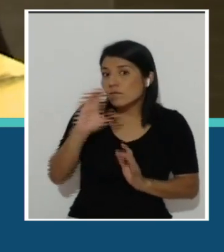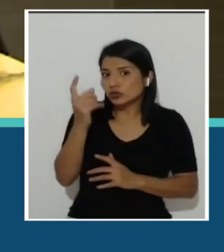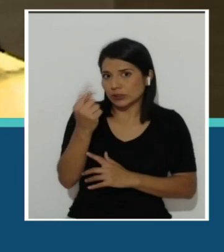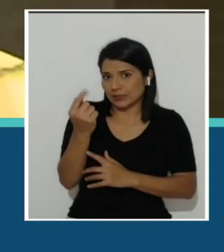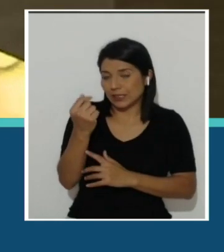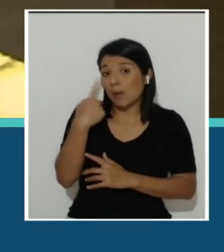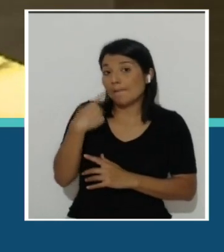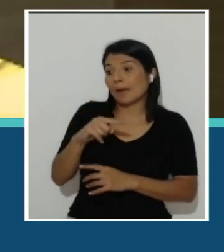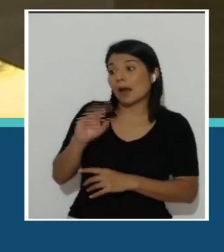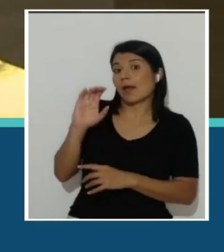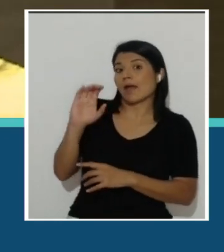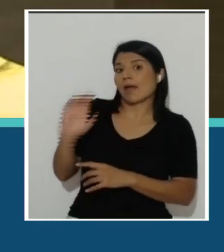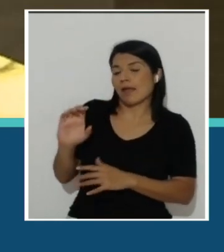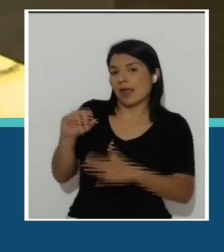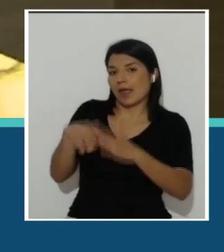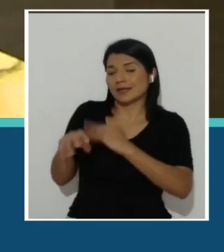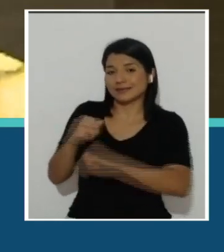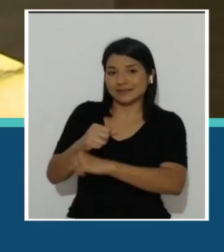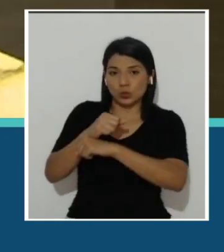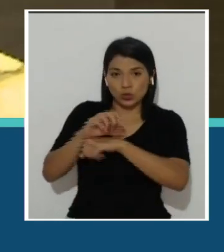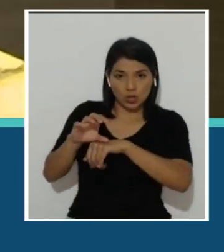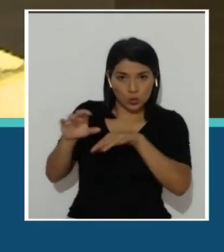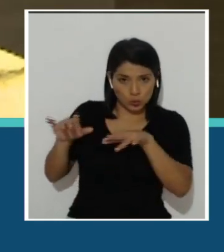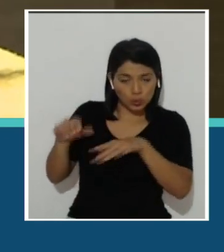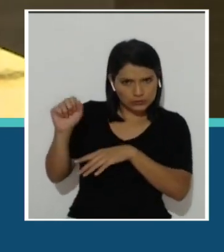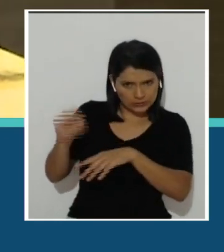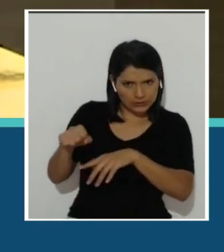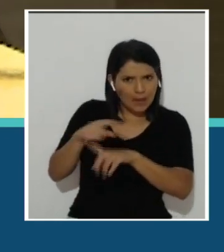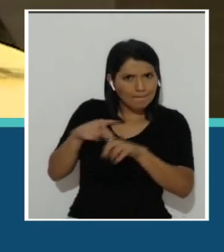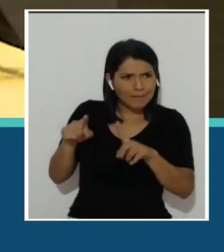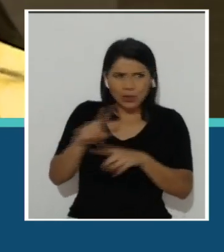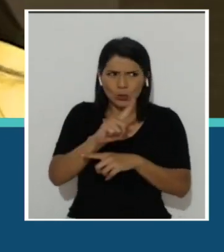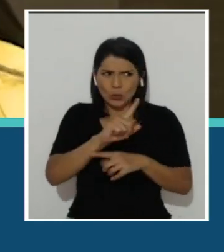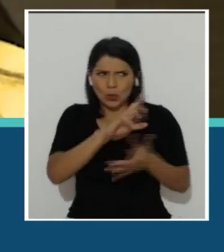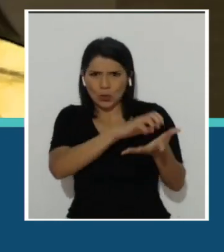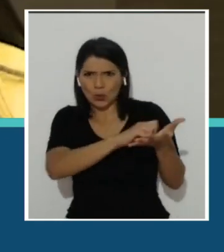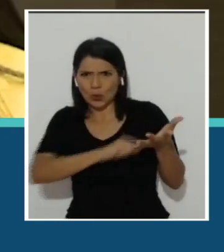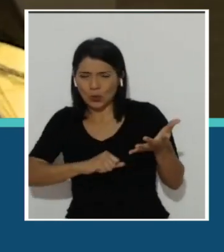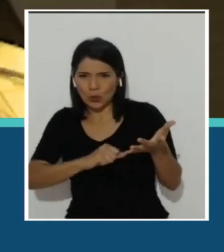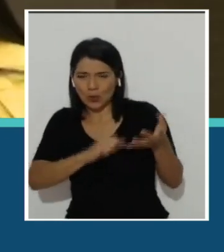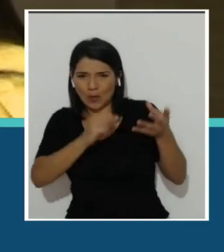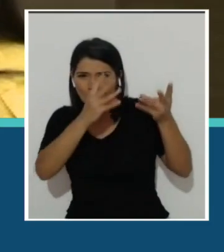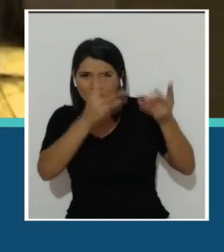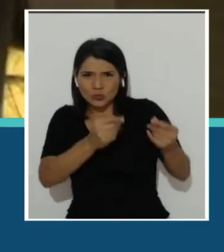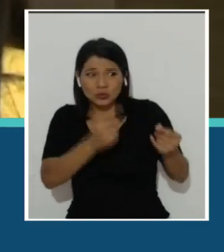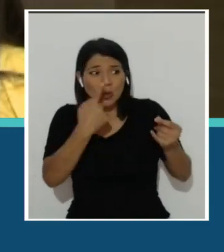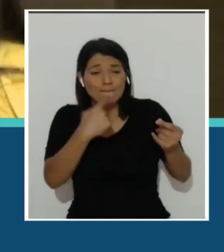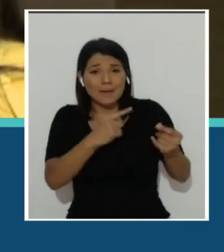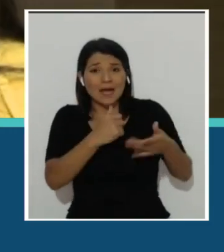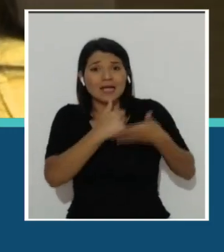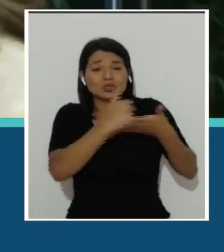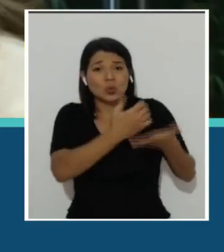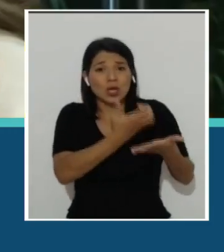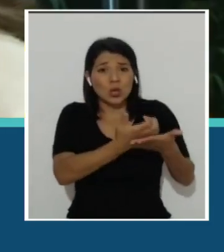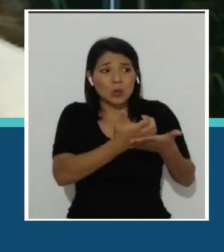que se busquen de otro lugar donde no afecten a la población más vulnerable del